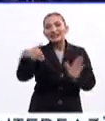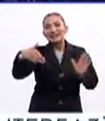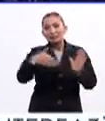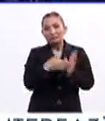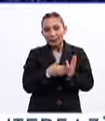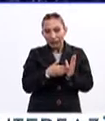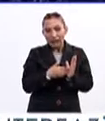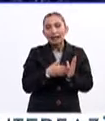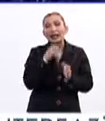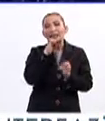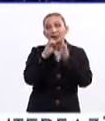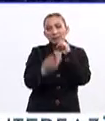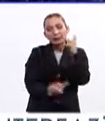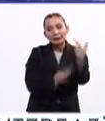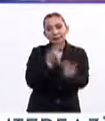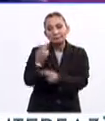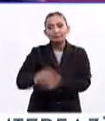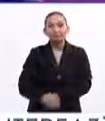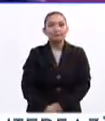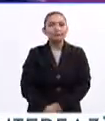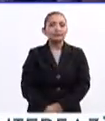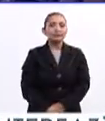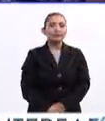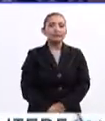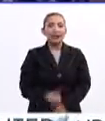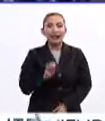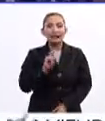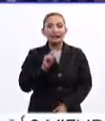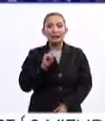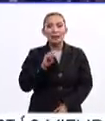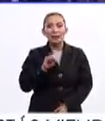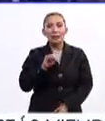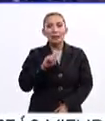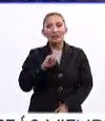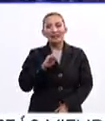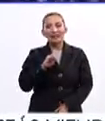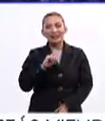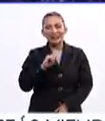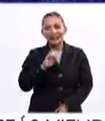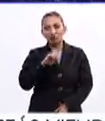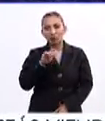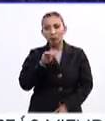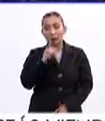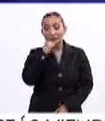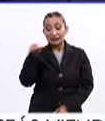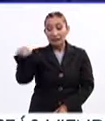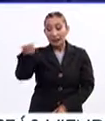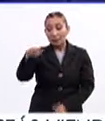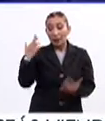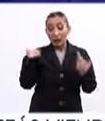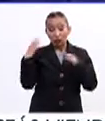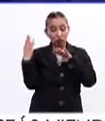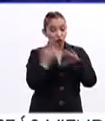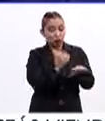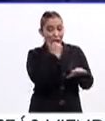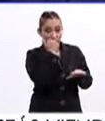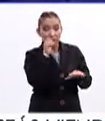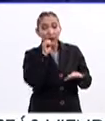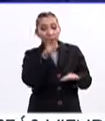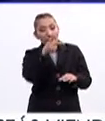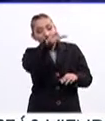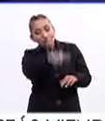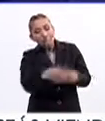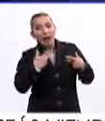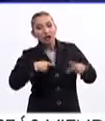1,700,000 entrevistas. Esteban Moctezuma Barragán afirmó que los maestros no solo forman alumnos, sino